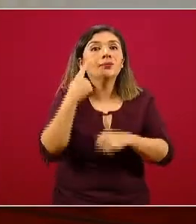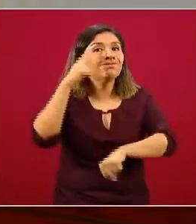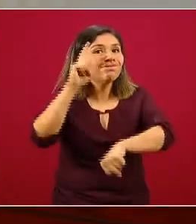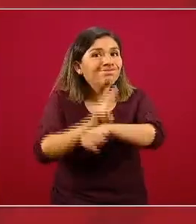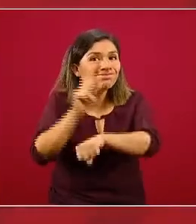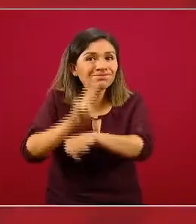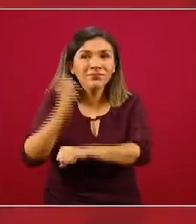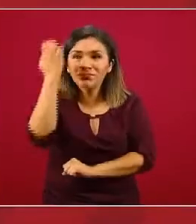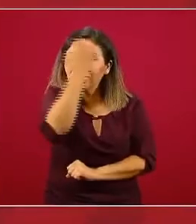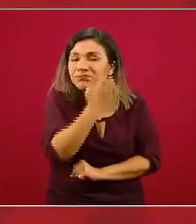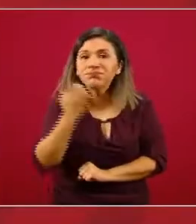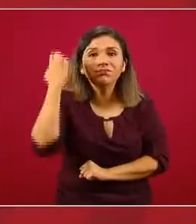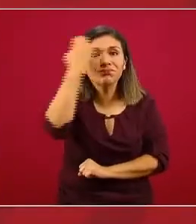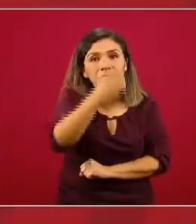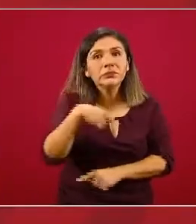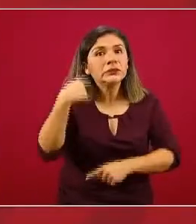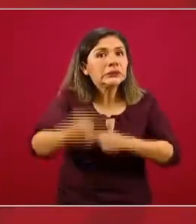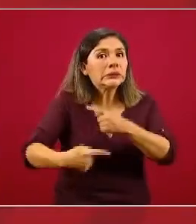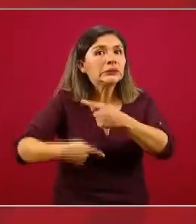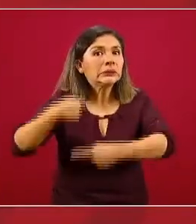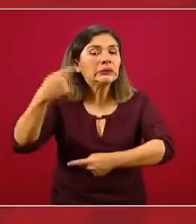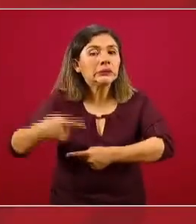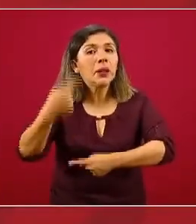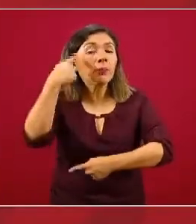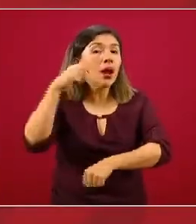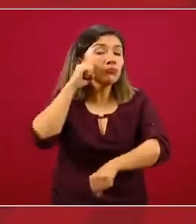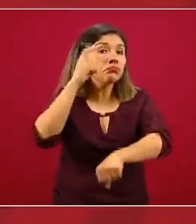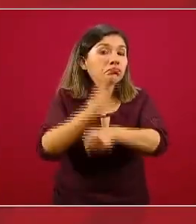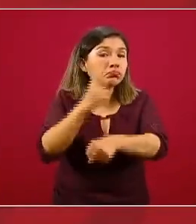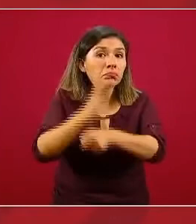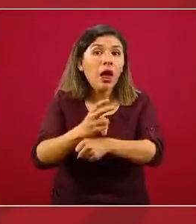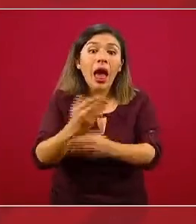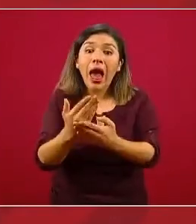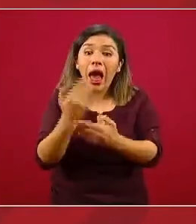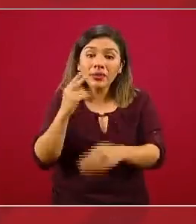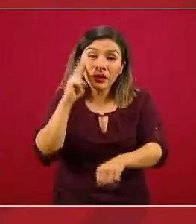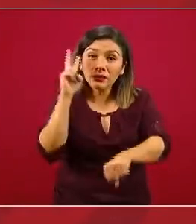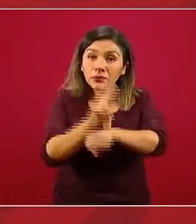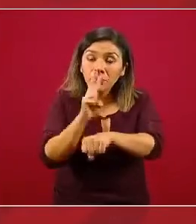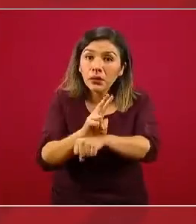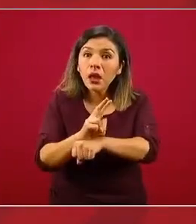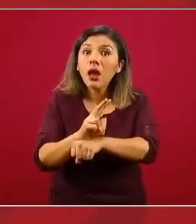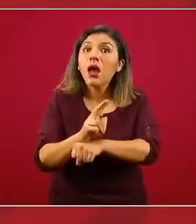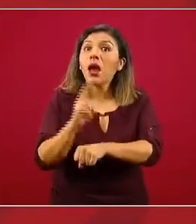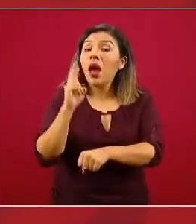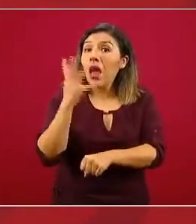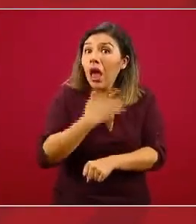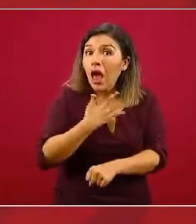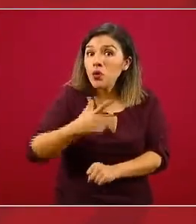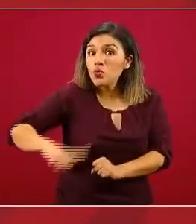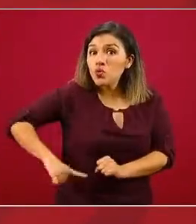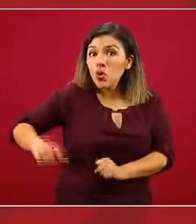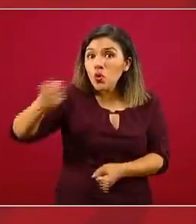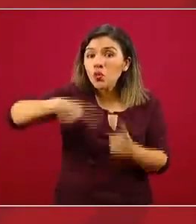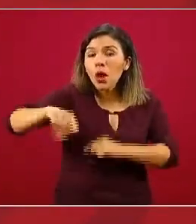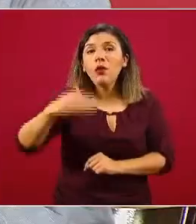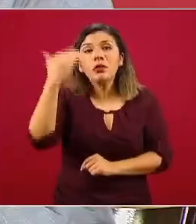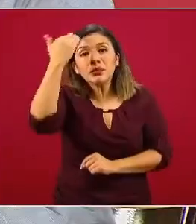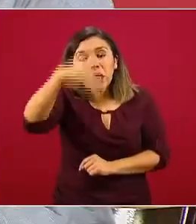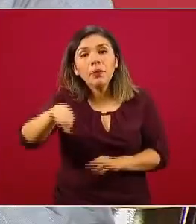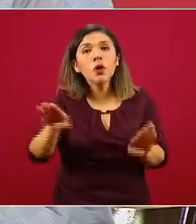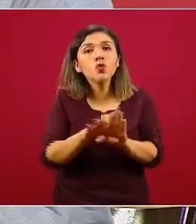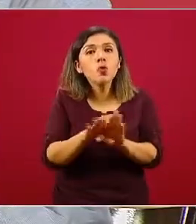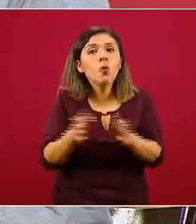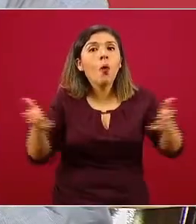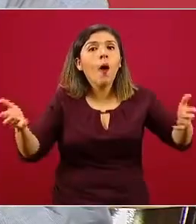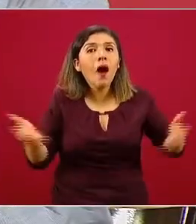monitoreo continuo que identifique de manera clara para los gobiernos y para la